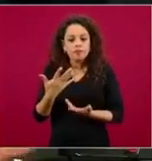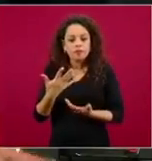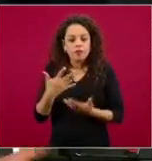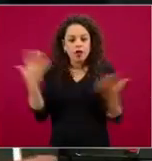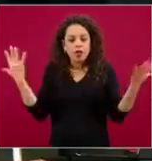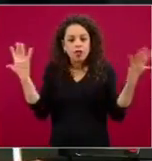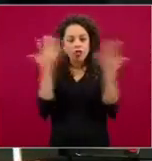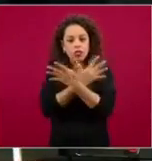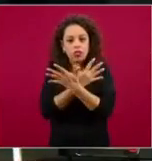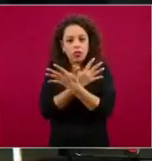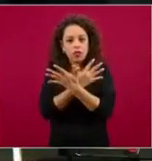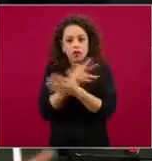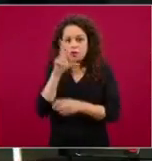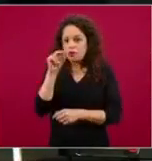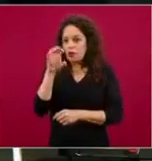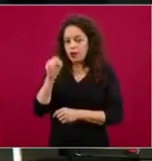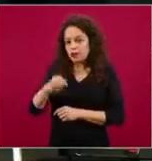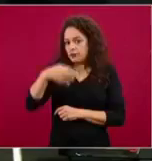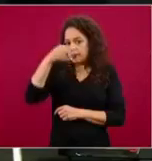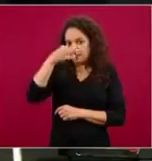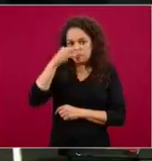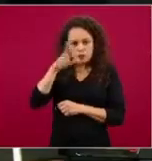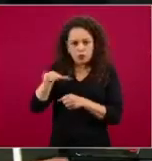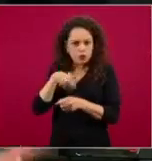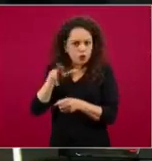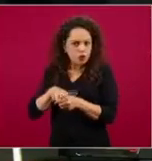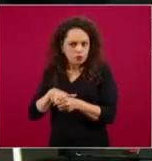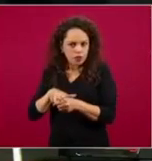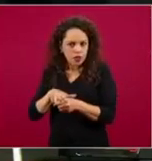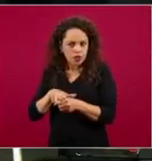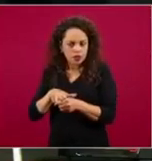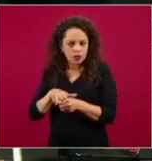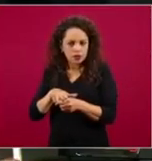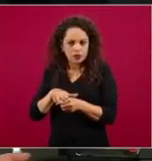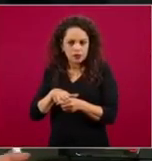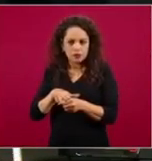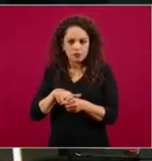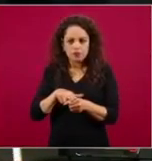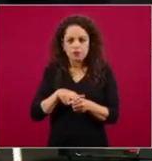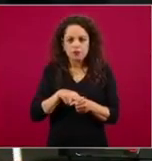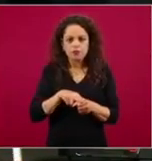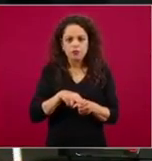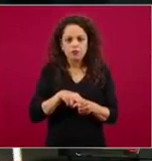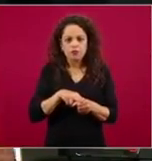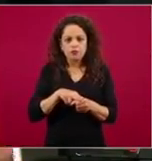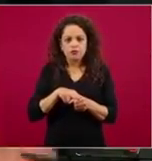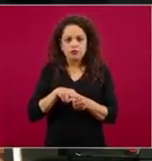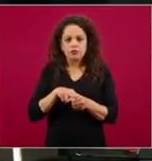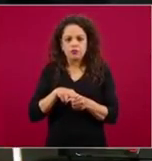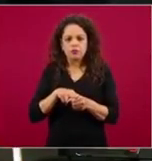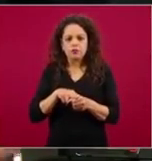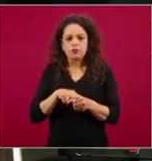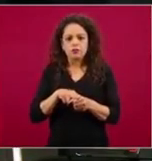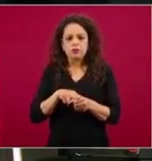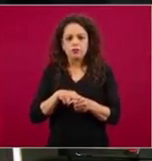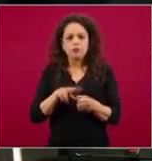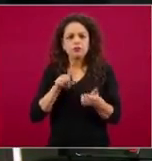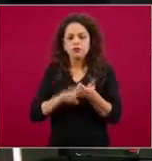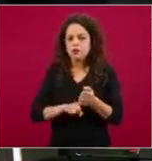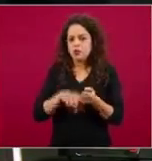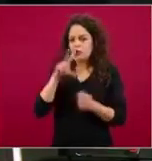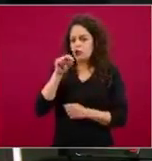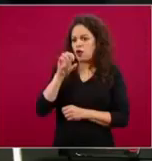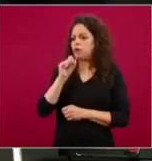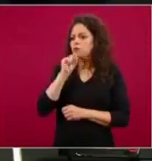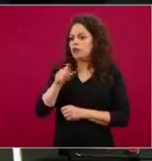un síndrome catarral común y es la antesala de la enfermedad grave del COVID porque se enmascaró? ¿Ahí qué se tendría que